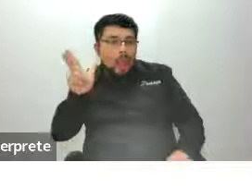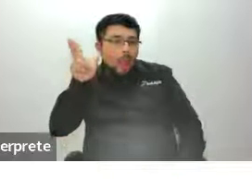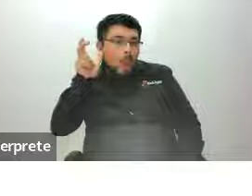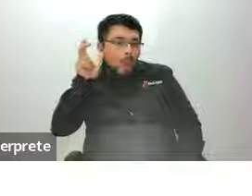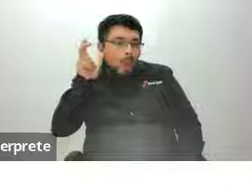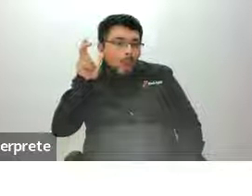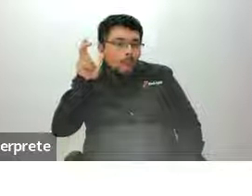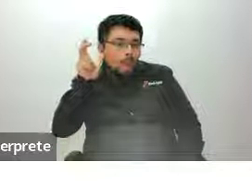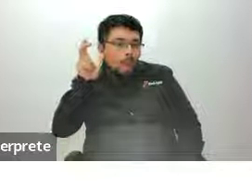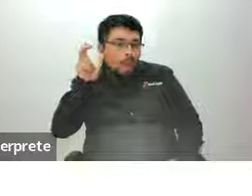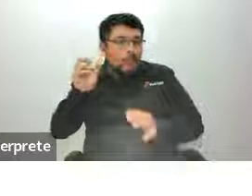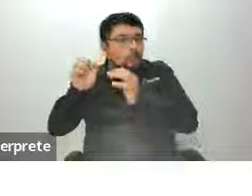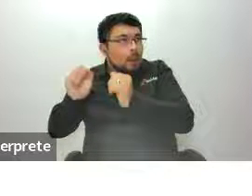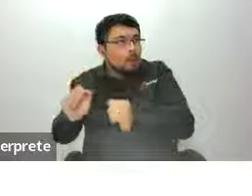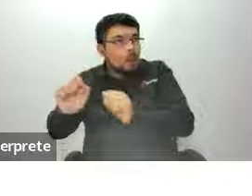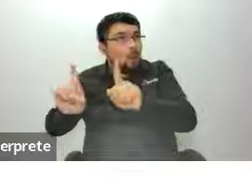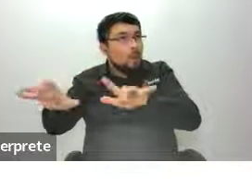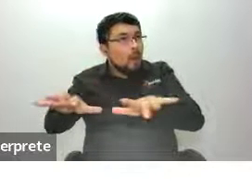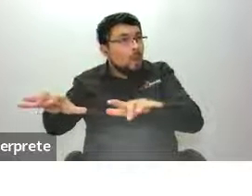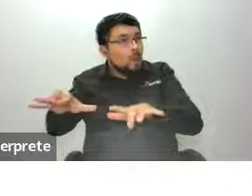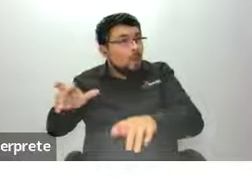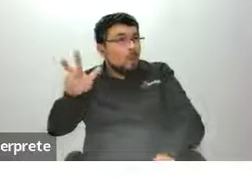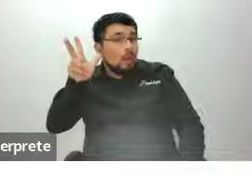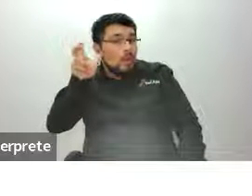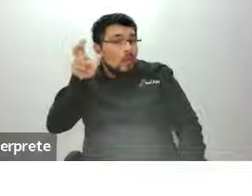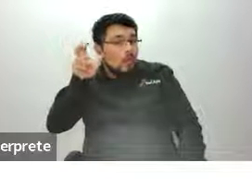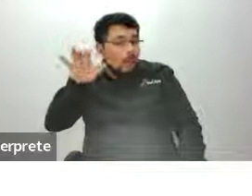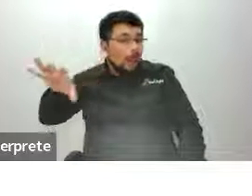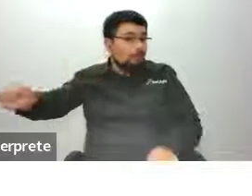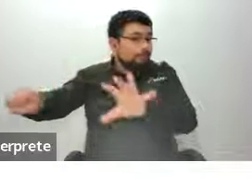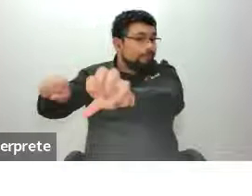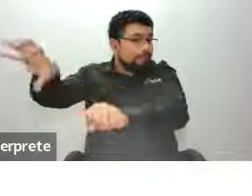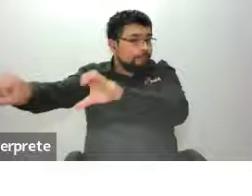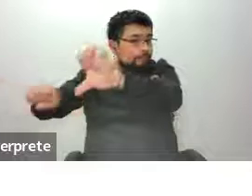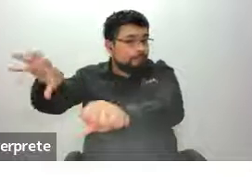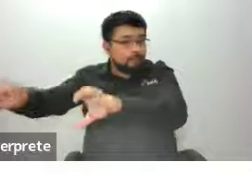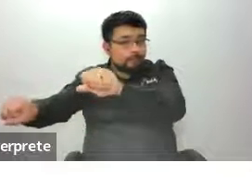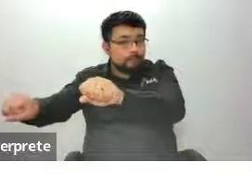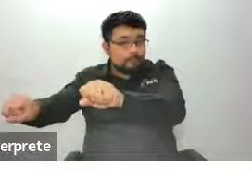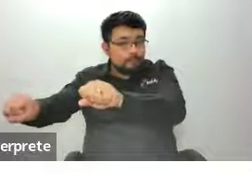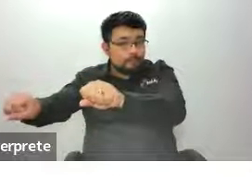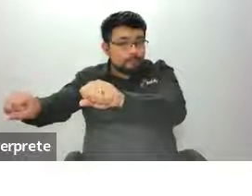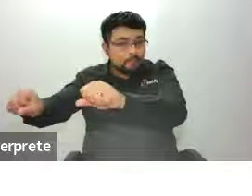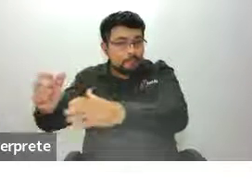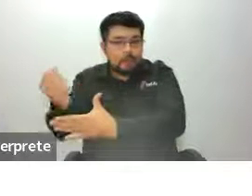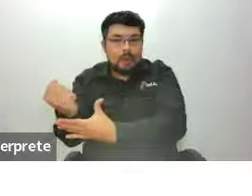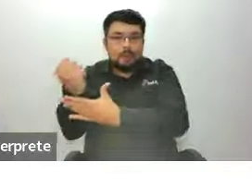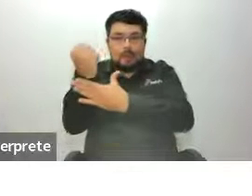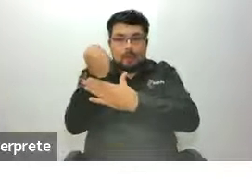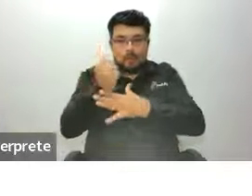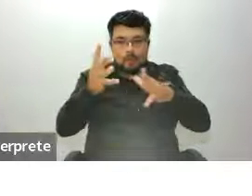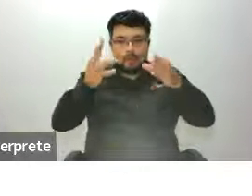poder detectar algunos elementos que son más bien fonológicos y que me permiten construir entonces